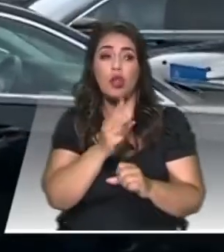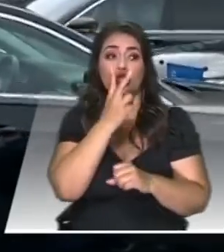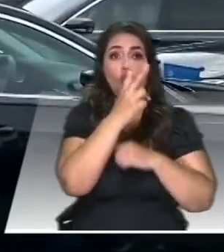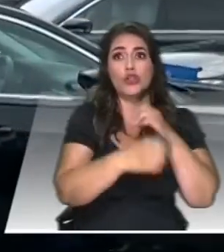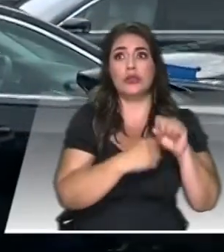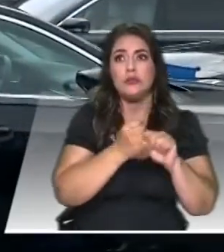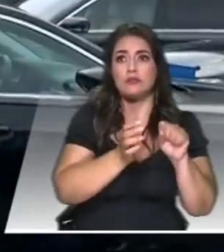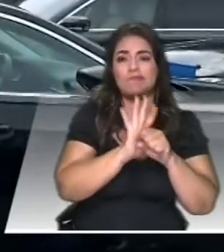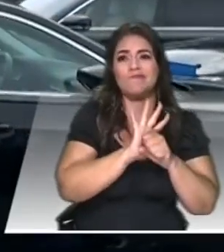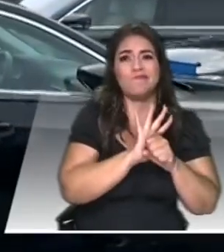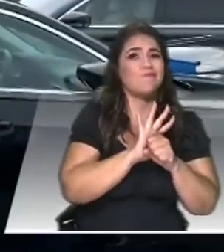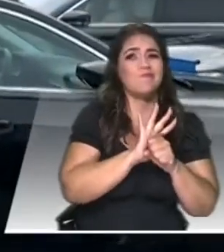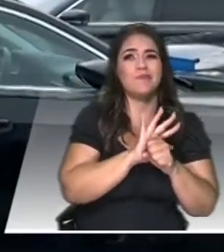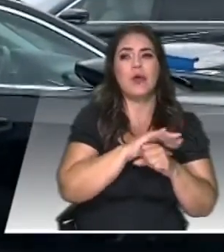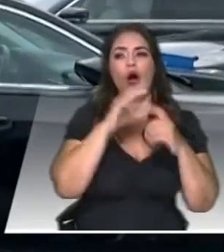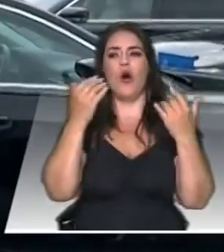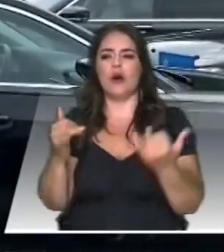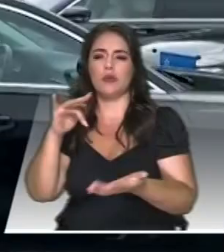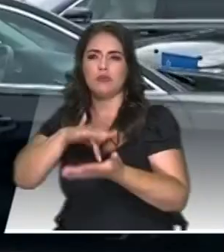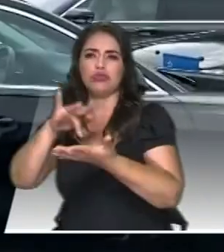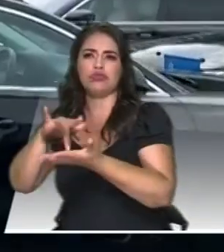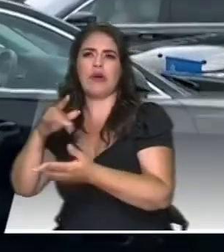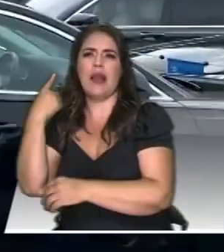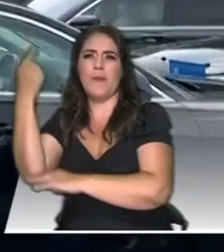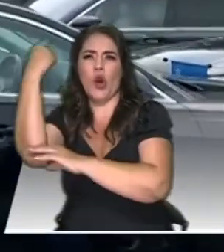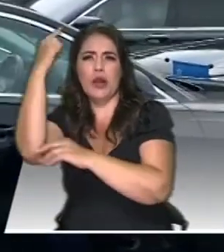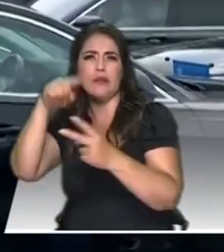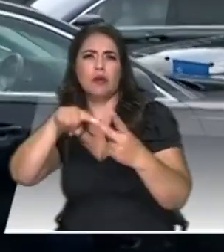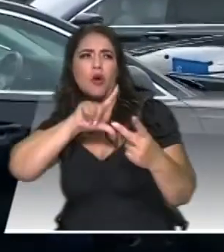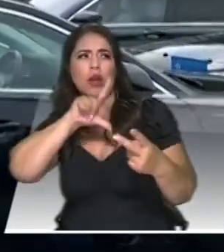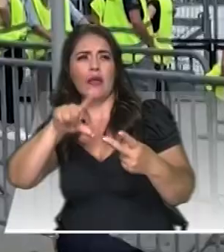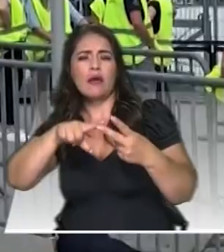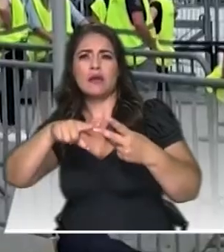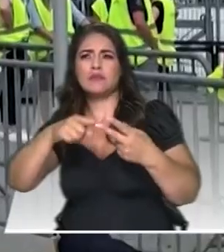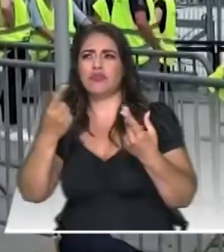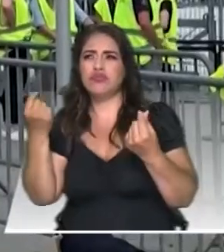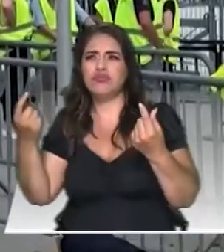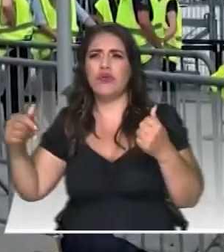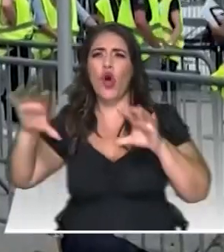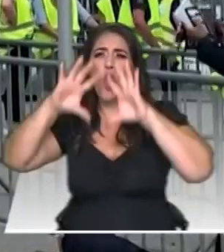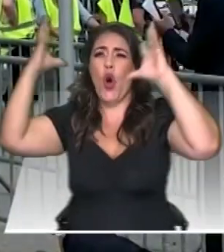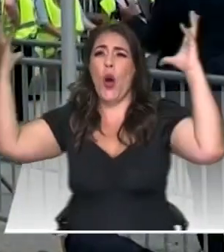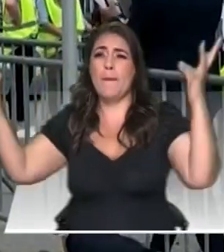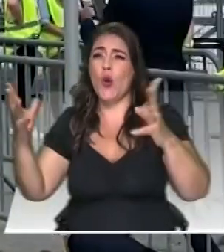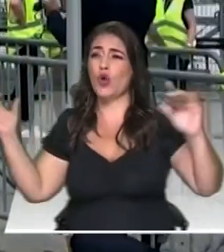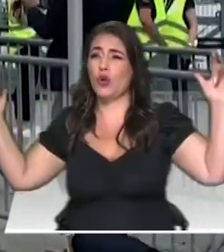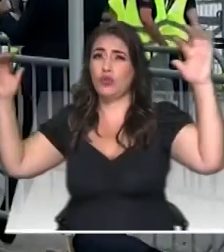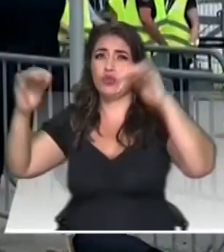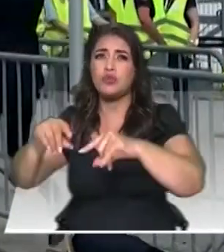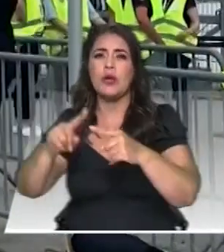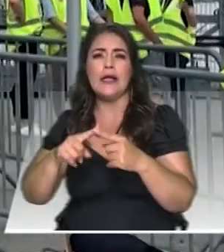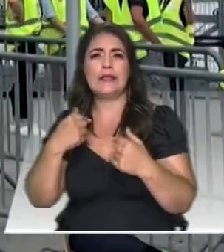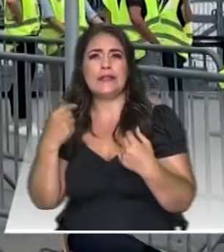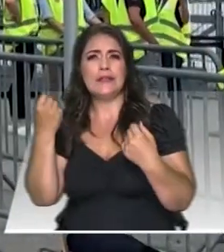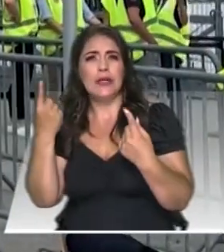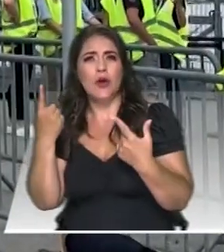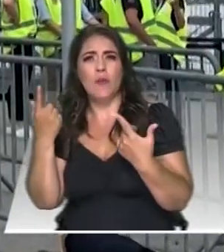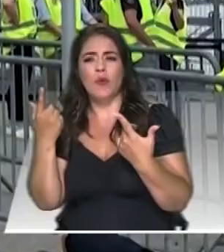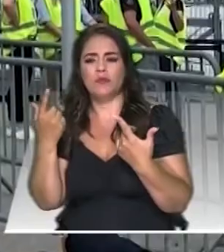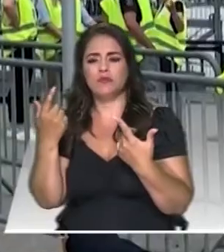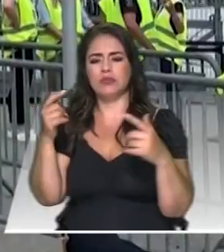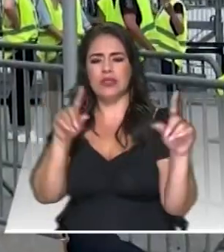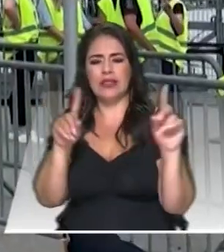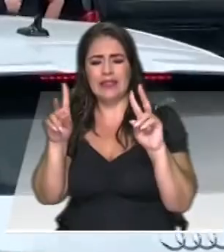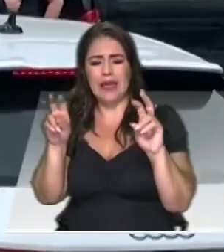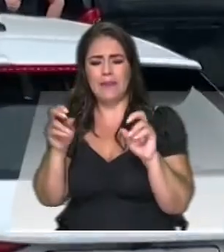presencialidad con la asistencia de líderes políticos y ejecutivos que mueven la economía global en una apuesta por entender cómo actuar en un contexto de crisis